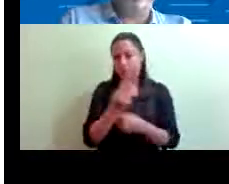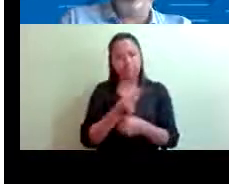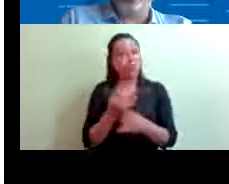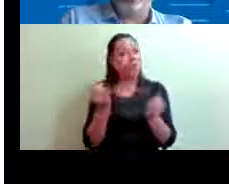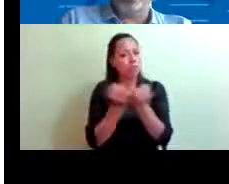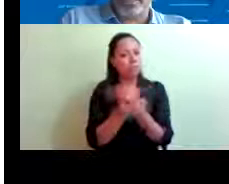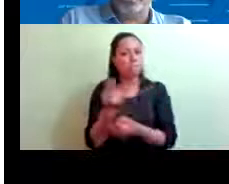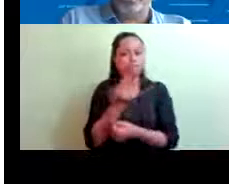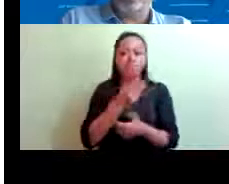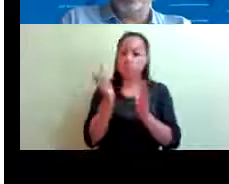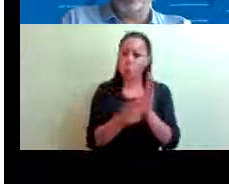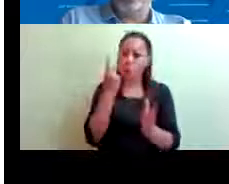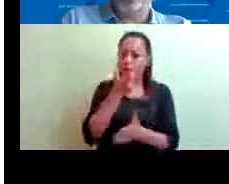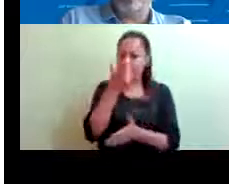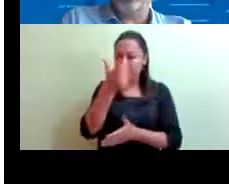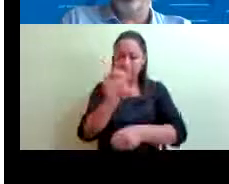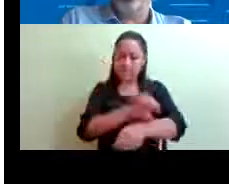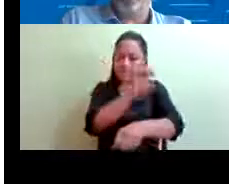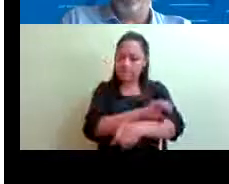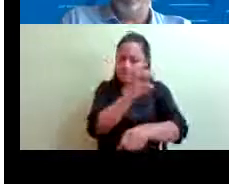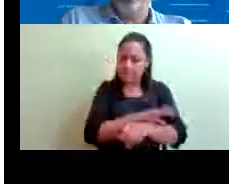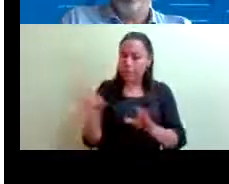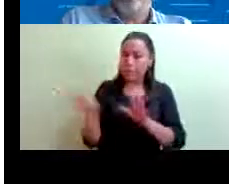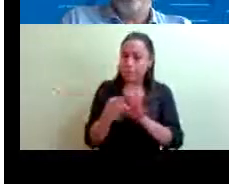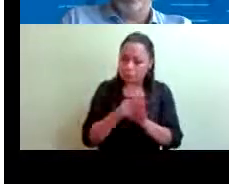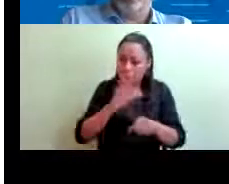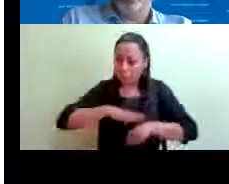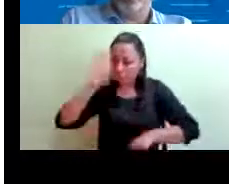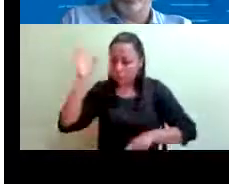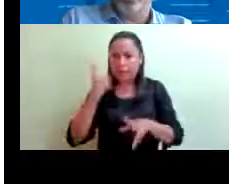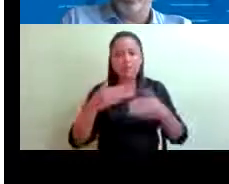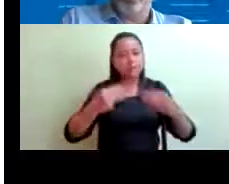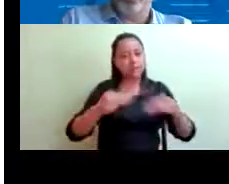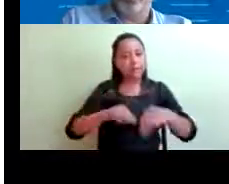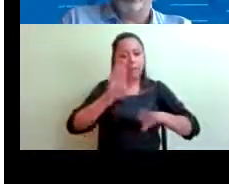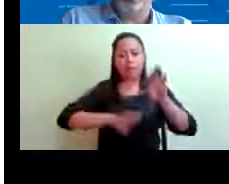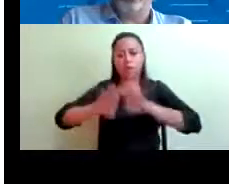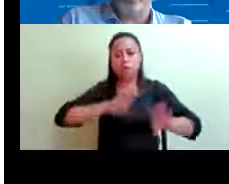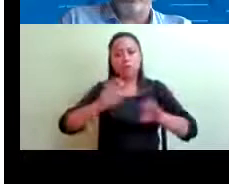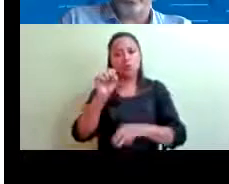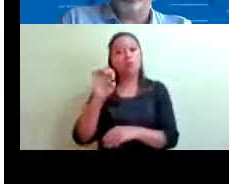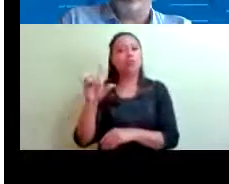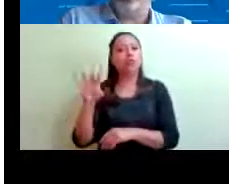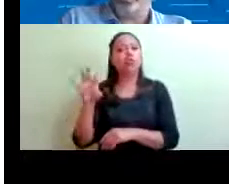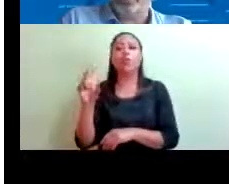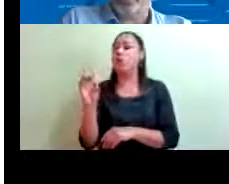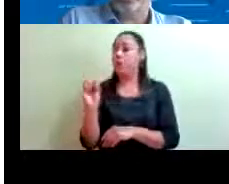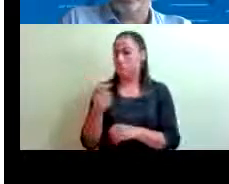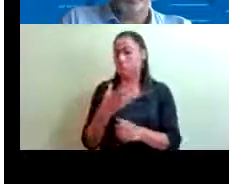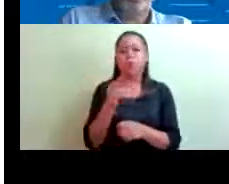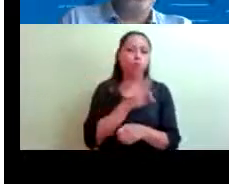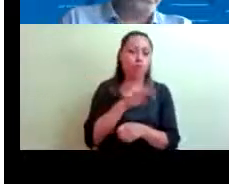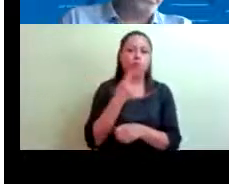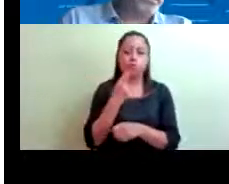que recuperar energía, por ejemplo, de tratamiento residual, mercados de biosólidos, en donde se puedan utilizar como